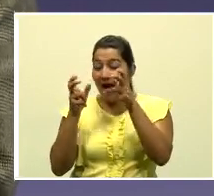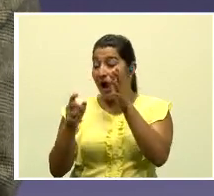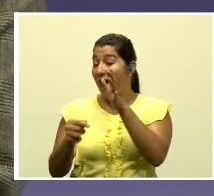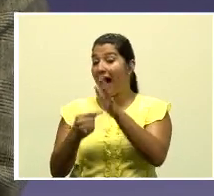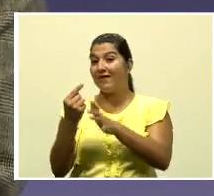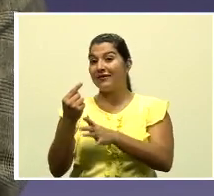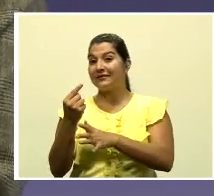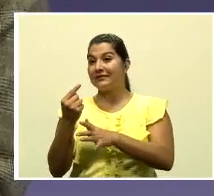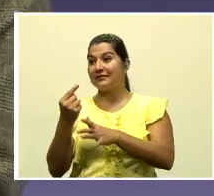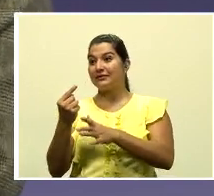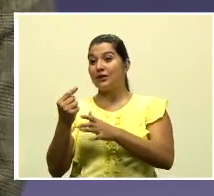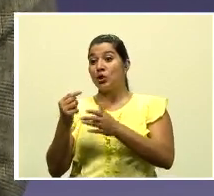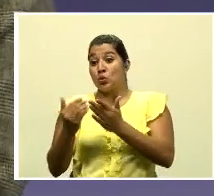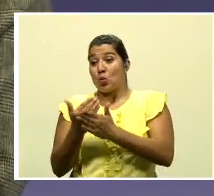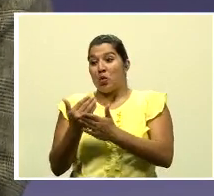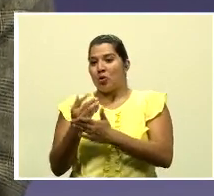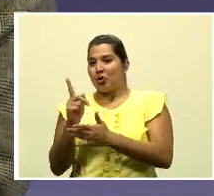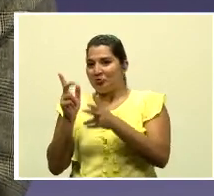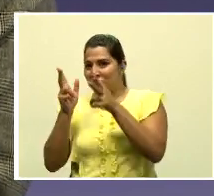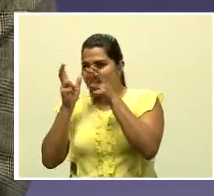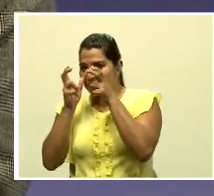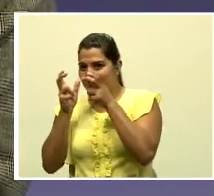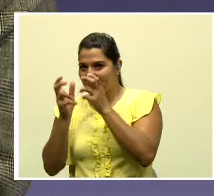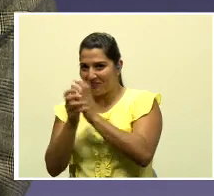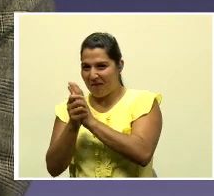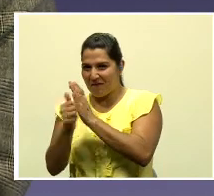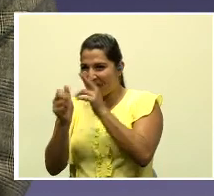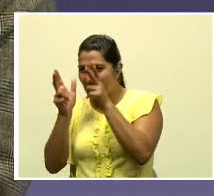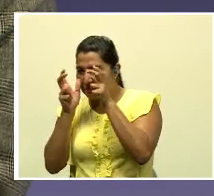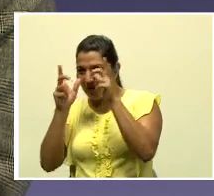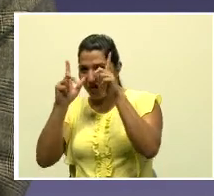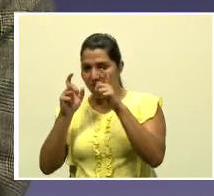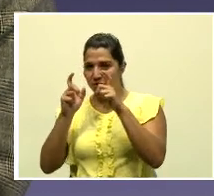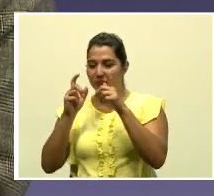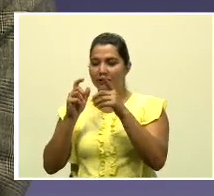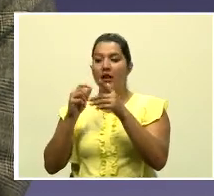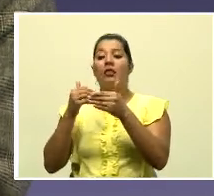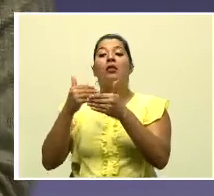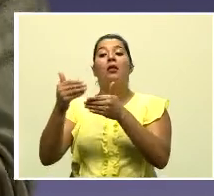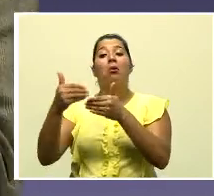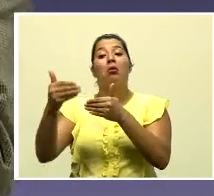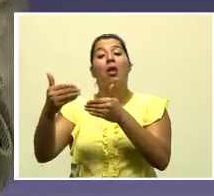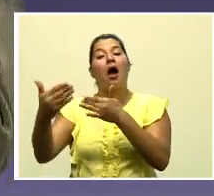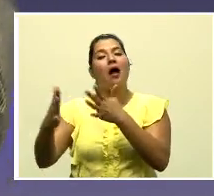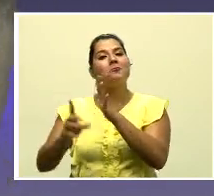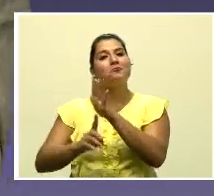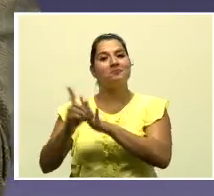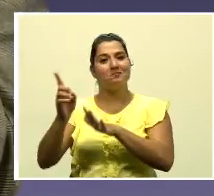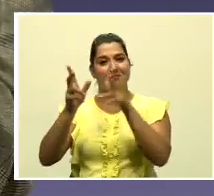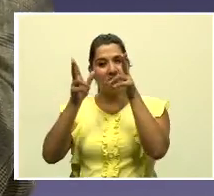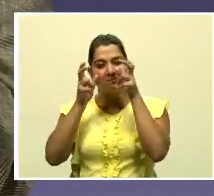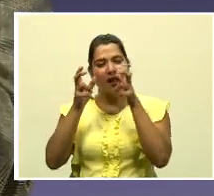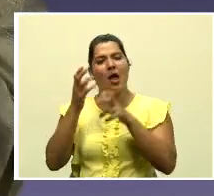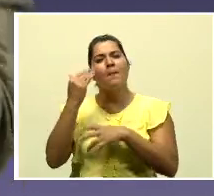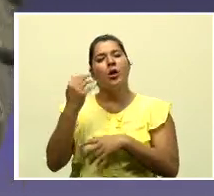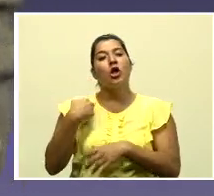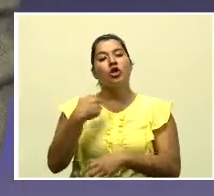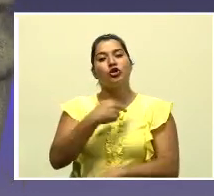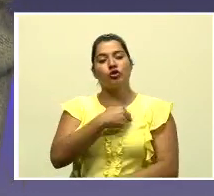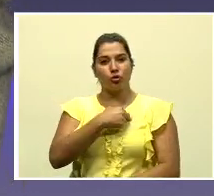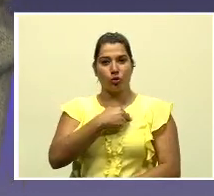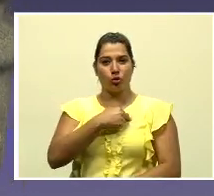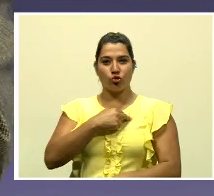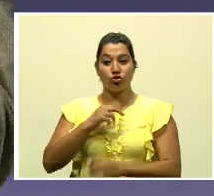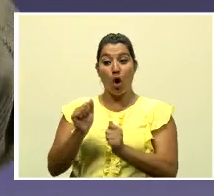de primera entrada, porque uno tiene en alguna manera, o sea, de alguna manera tiene que recrear a través de